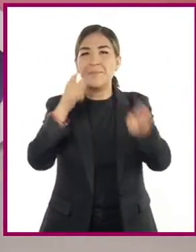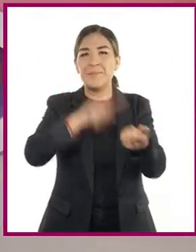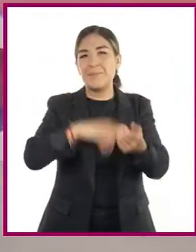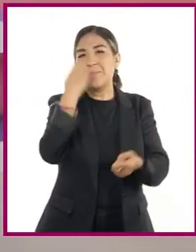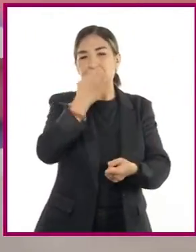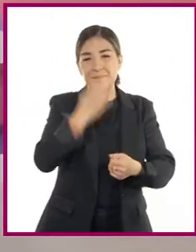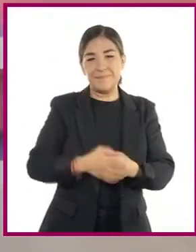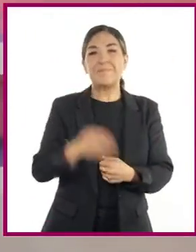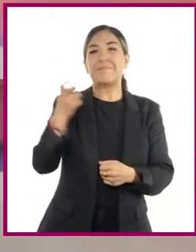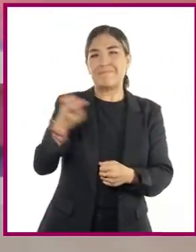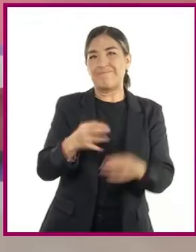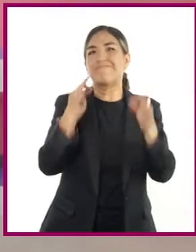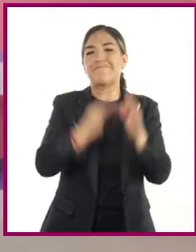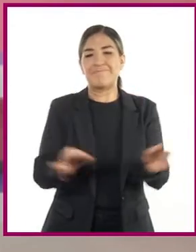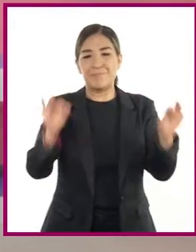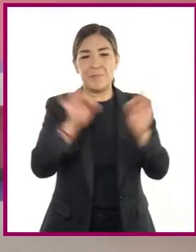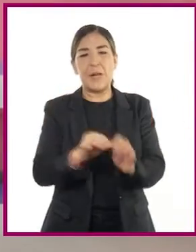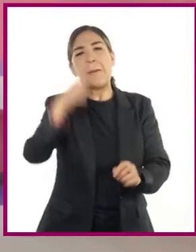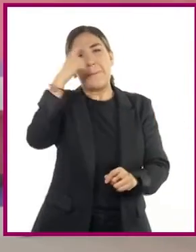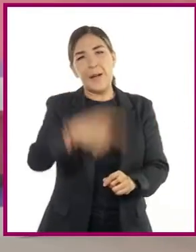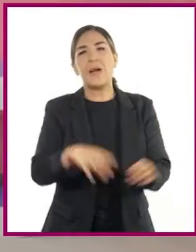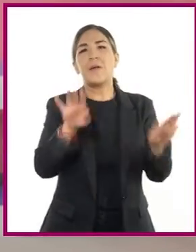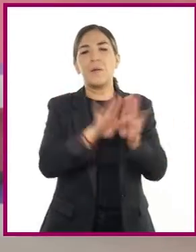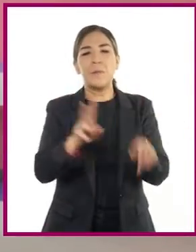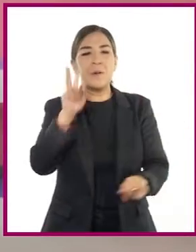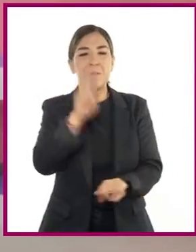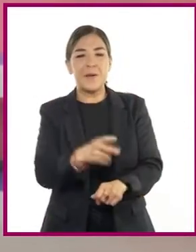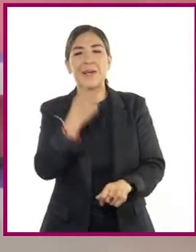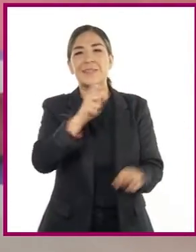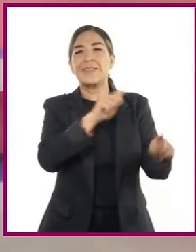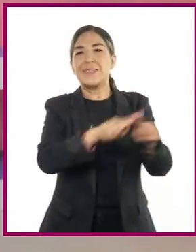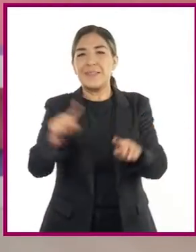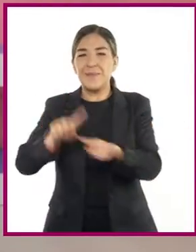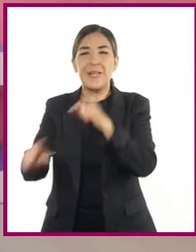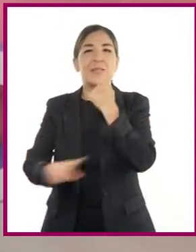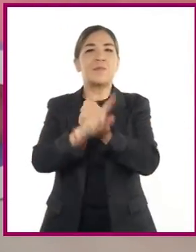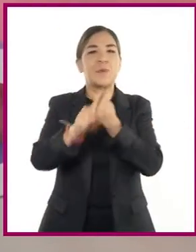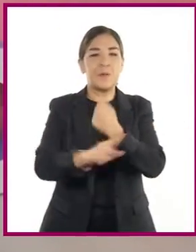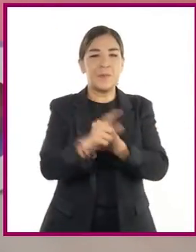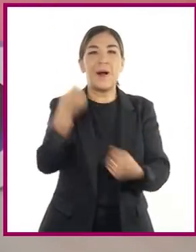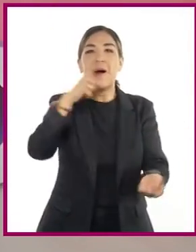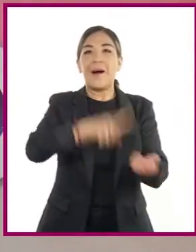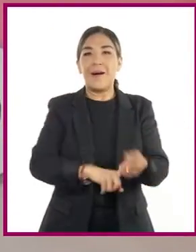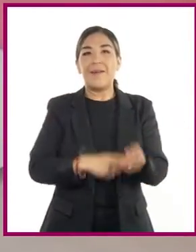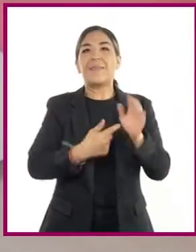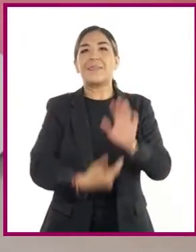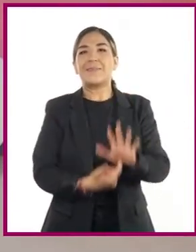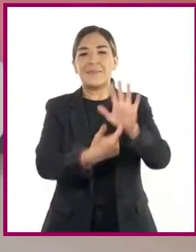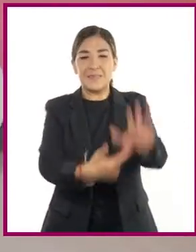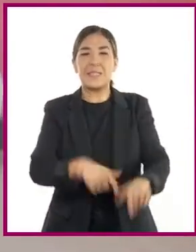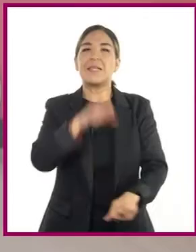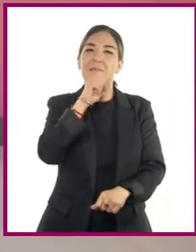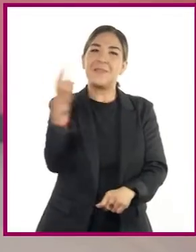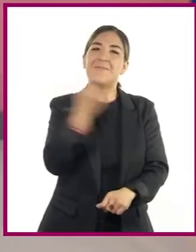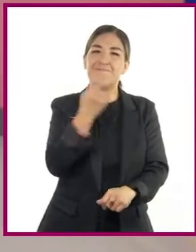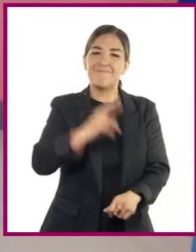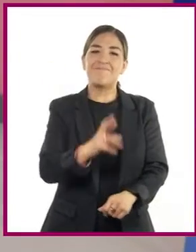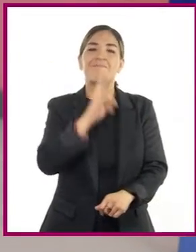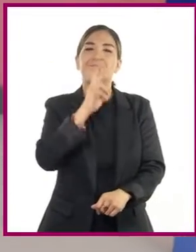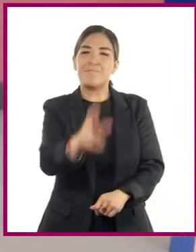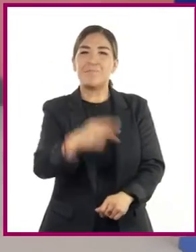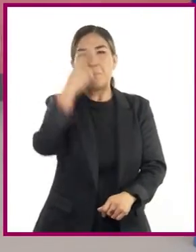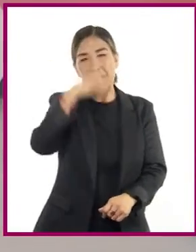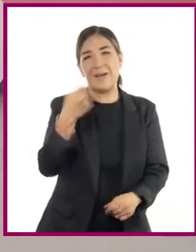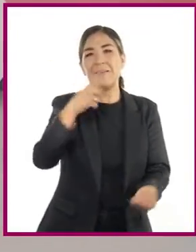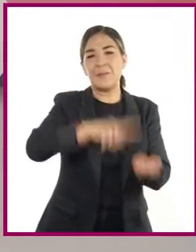muy importante, profesora, pues esto nos permite identificar la diversidad de situaciones que se presentan y necesitan resolverse en los centros